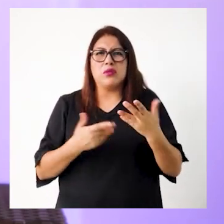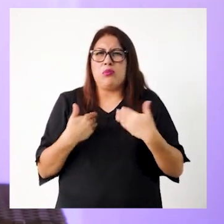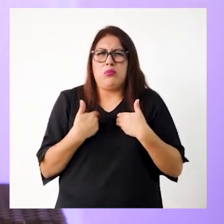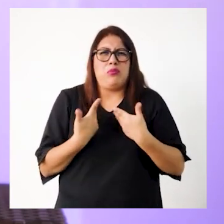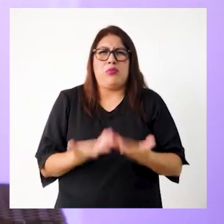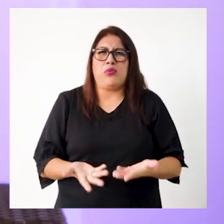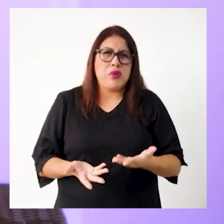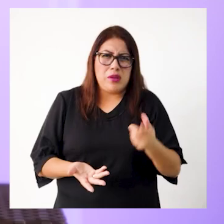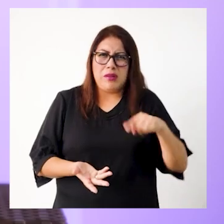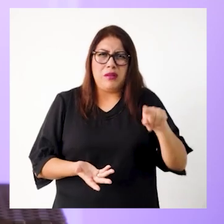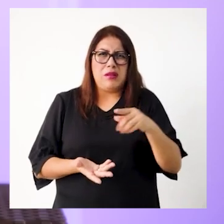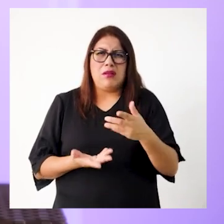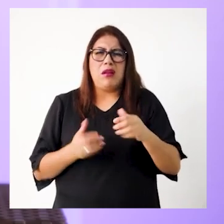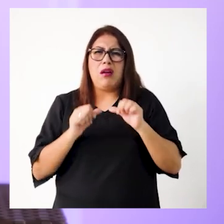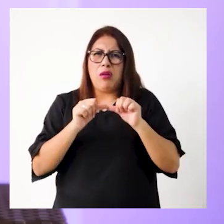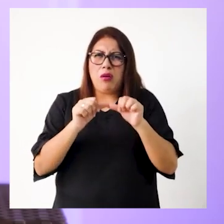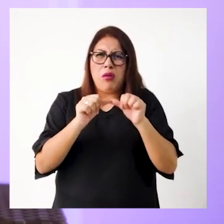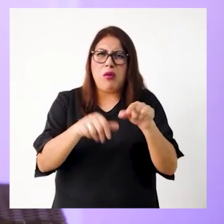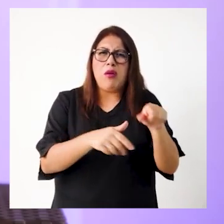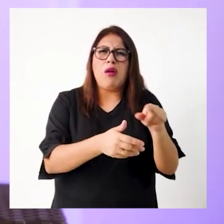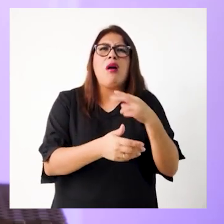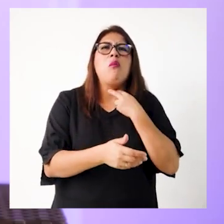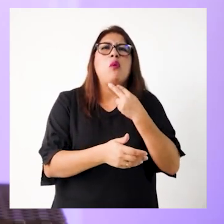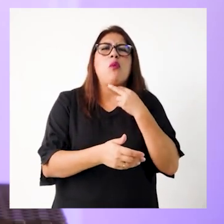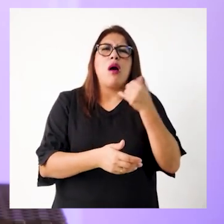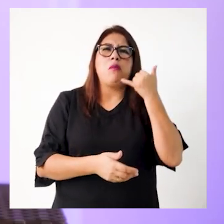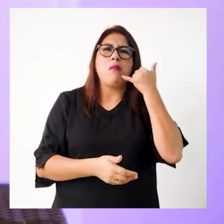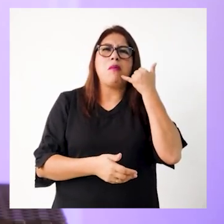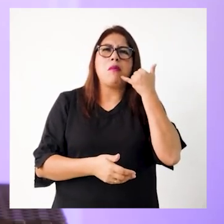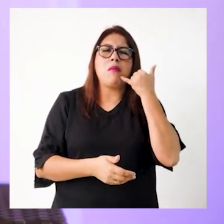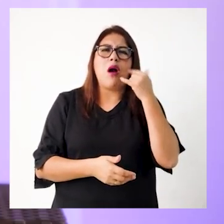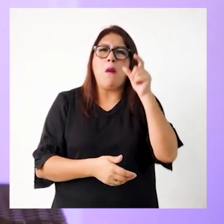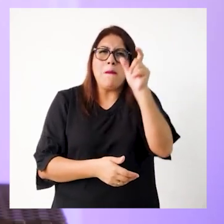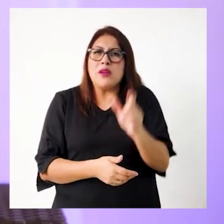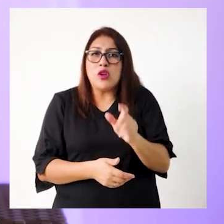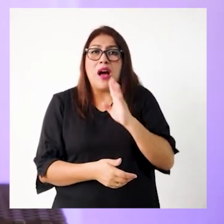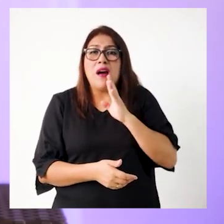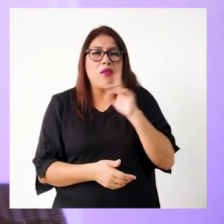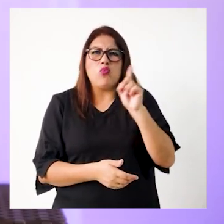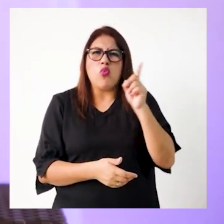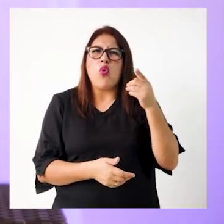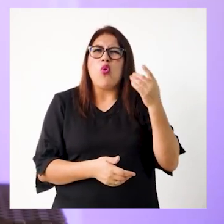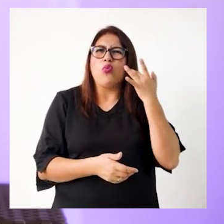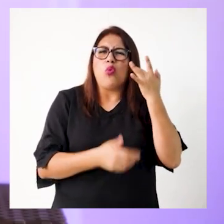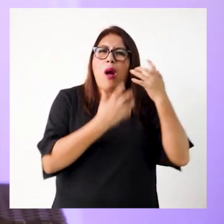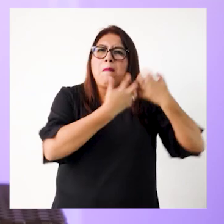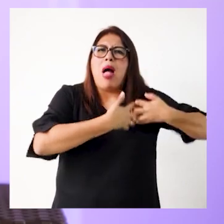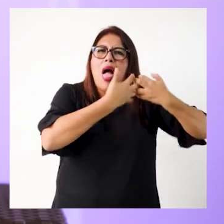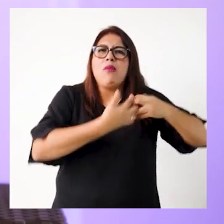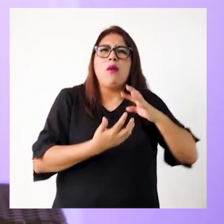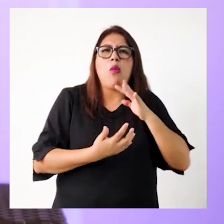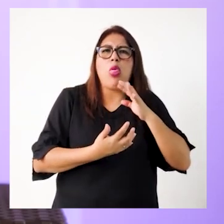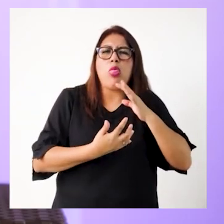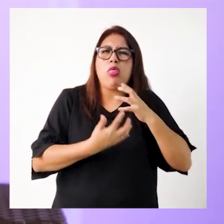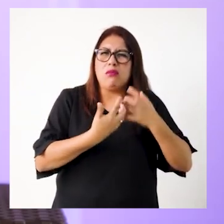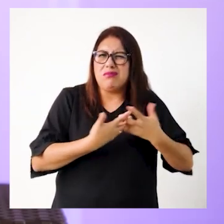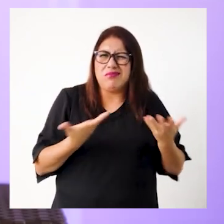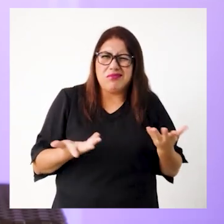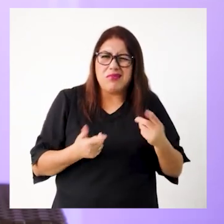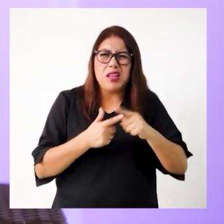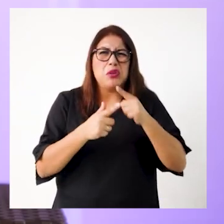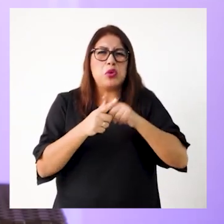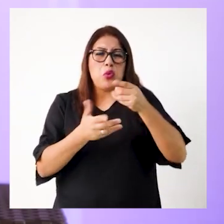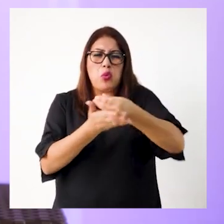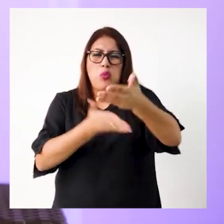puede continuar con el robot, y la ley establece que si eres consumidor